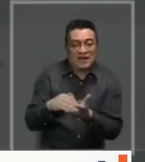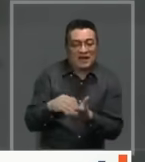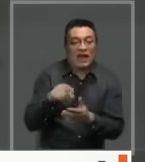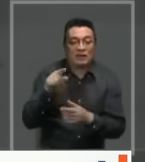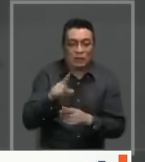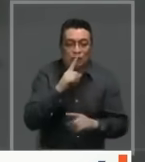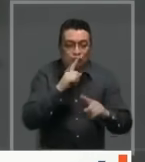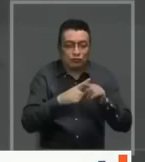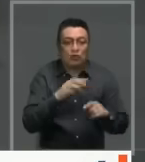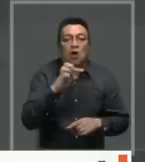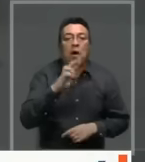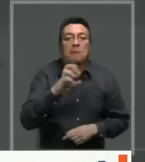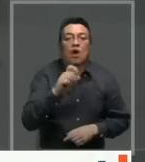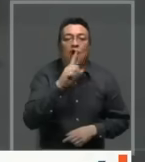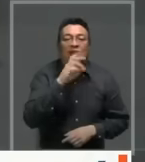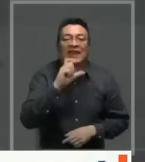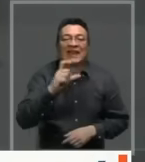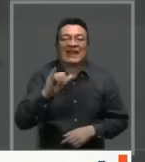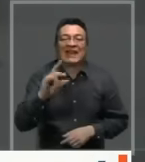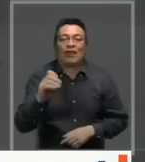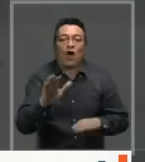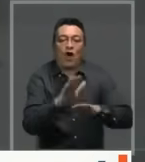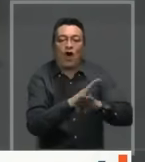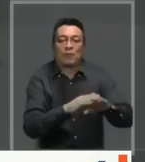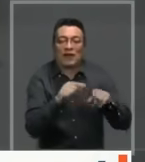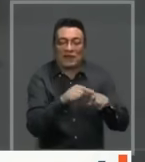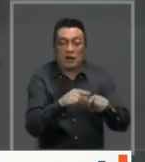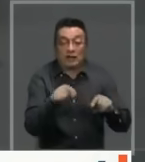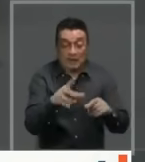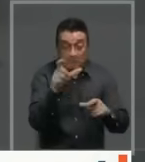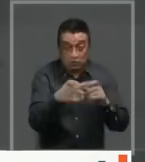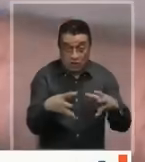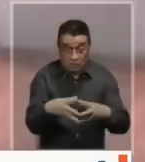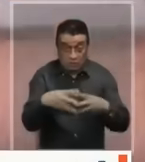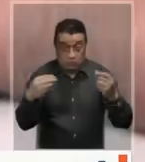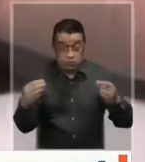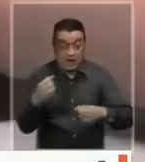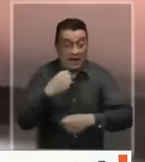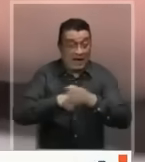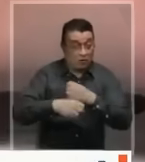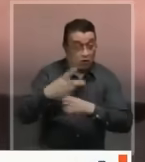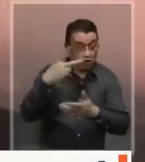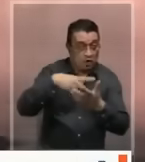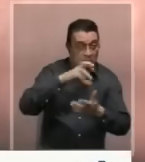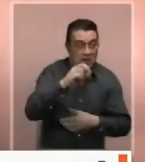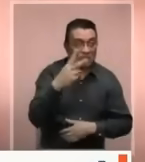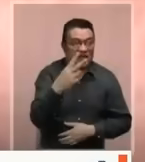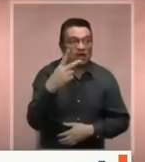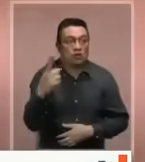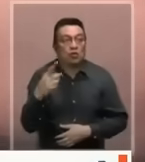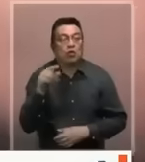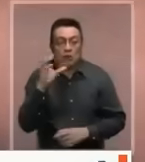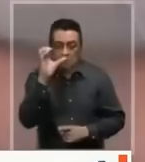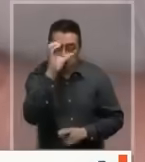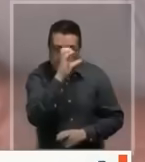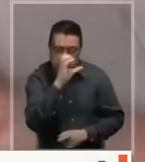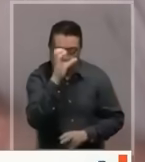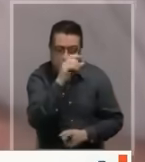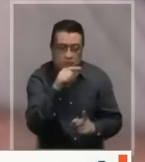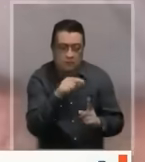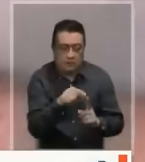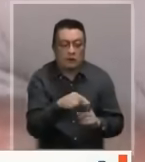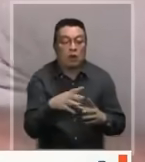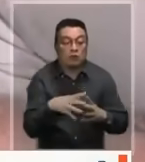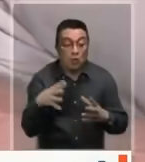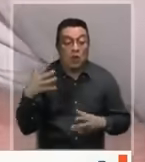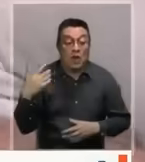protegido. Toda vez que existía una persona prófuga de la justicia desde el año 2021, quien, y como punto muy